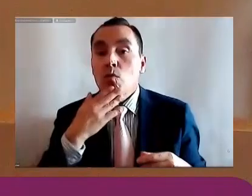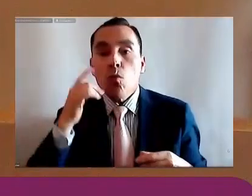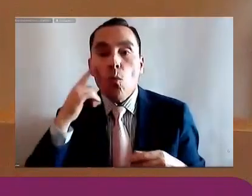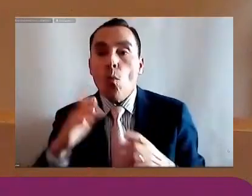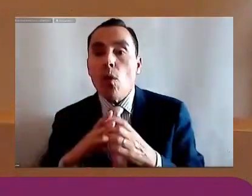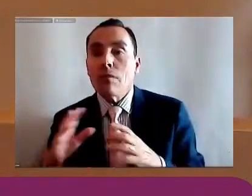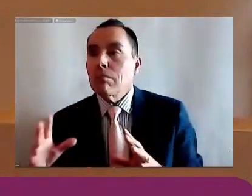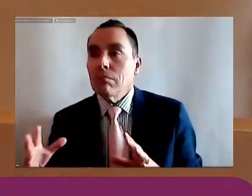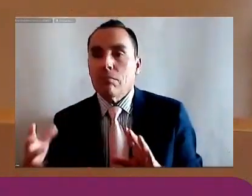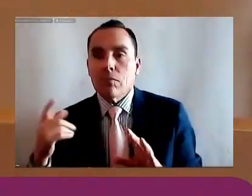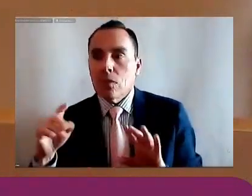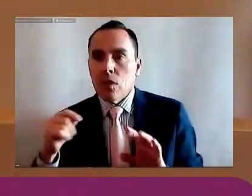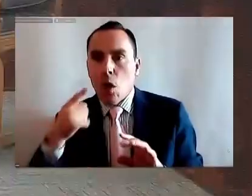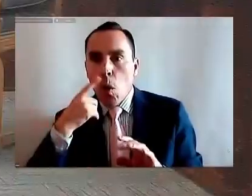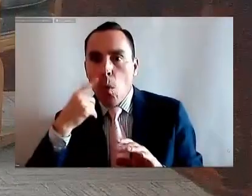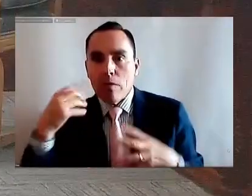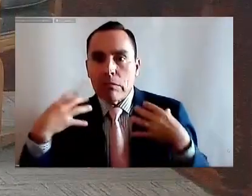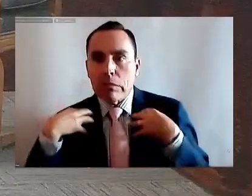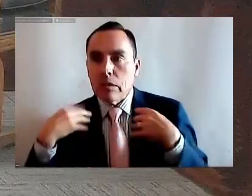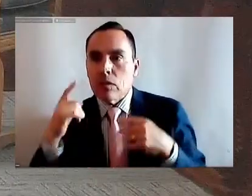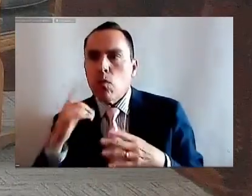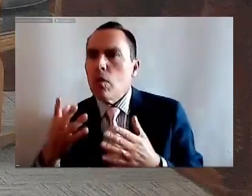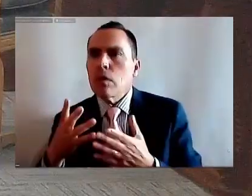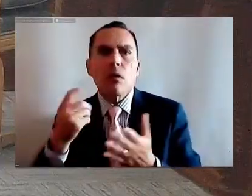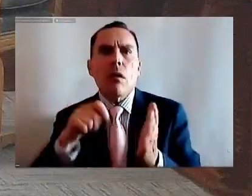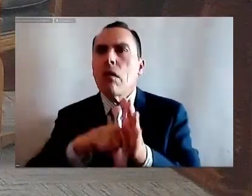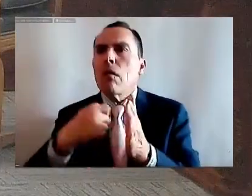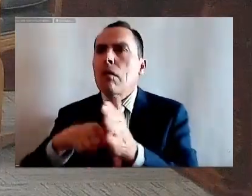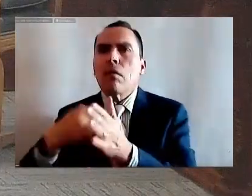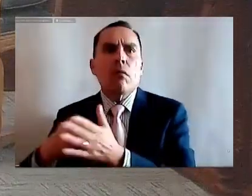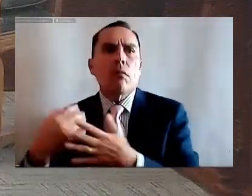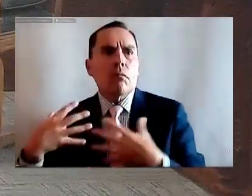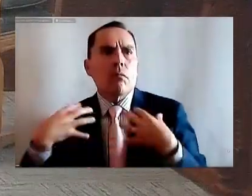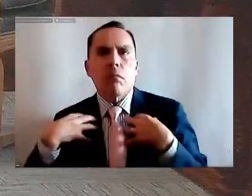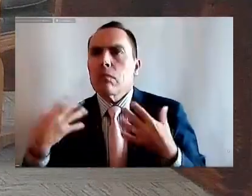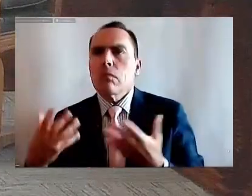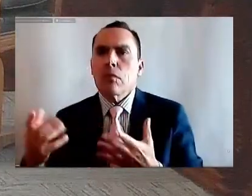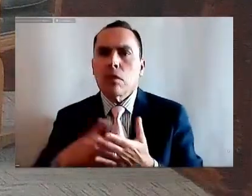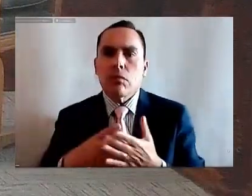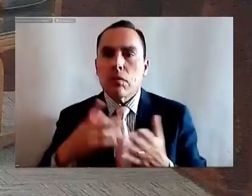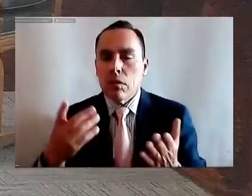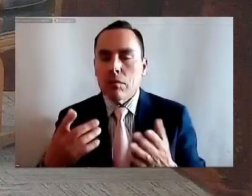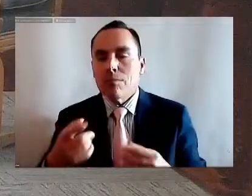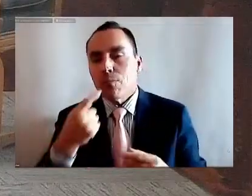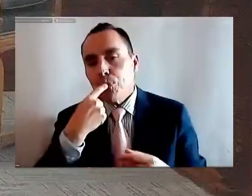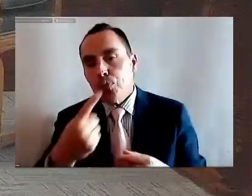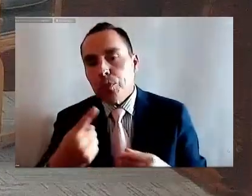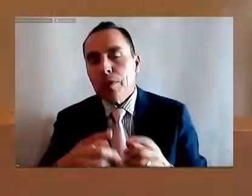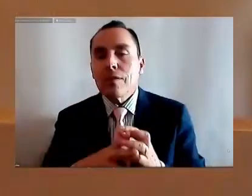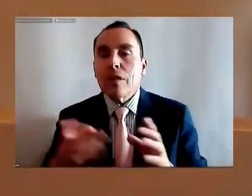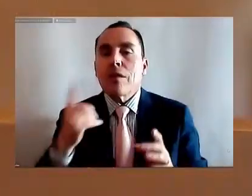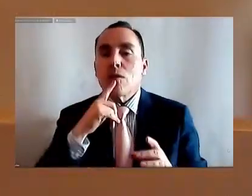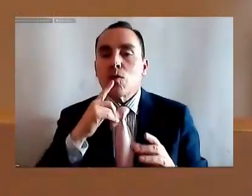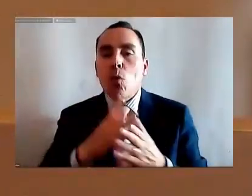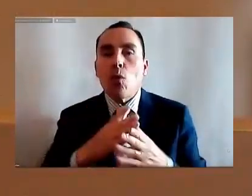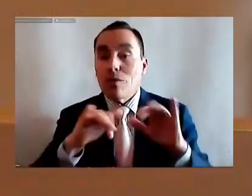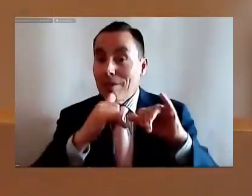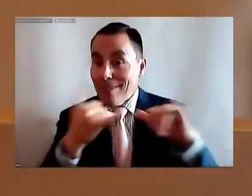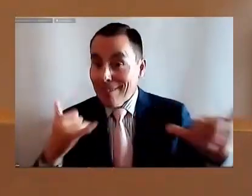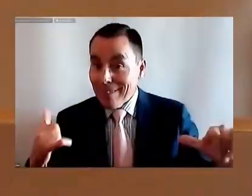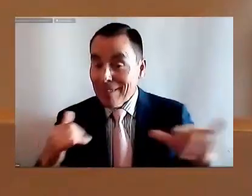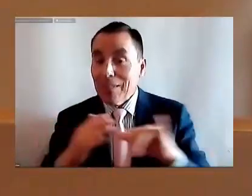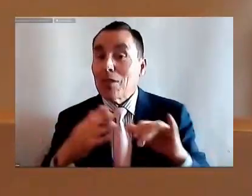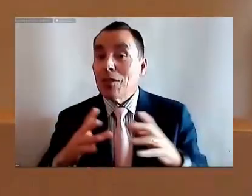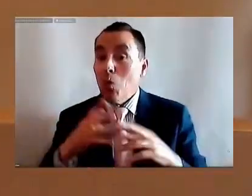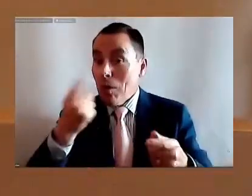abogado. O sea, si uno quiere combatir el acoso sexual, hay que enseñarle derecho a los ingenieros comerciales, derecho laboral, digamos, o